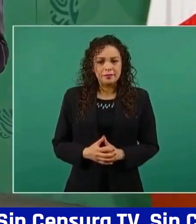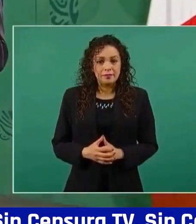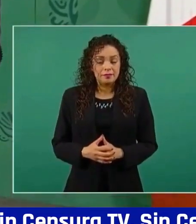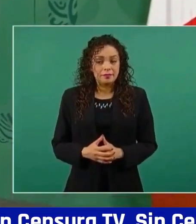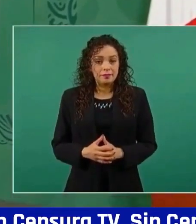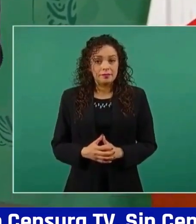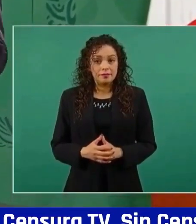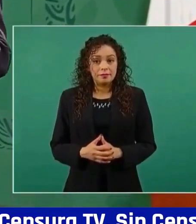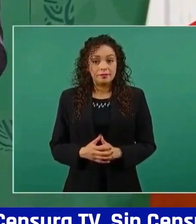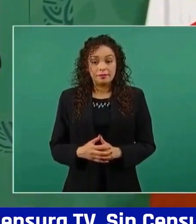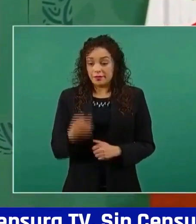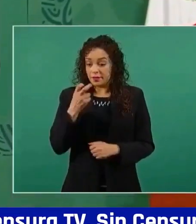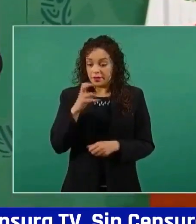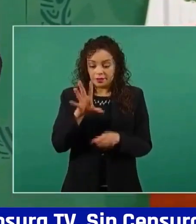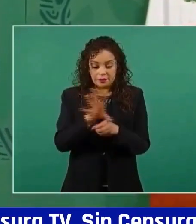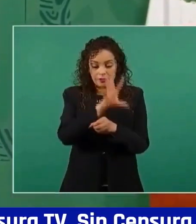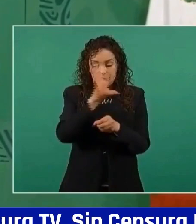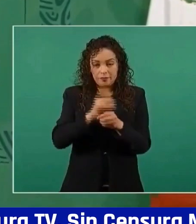Todas esas